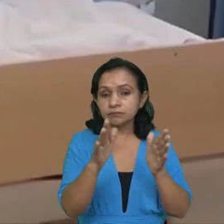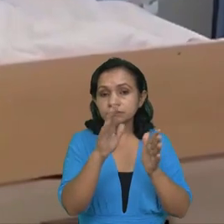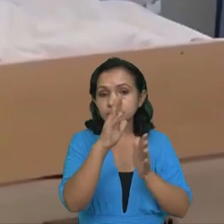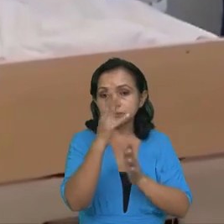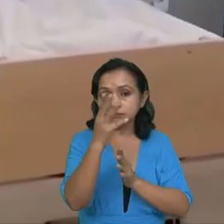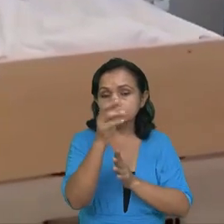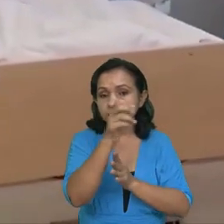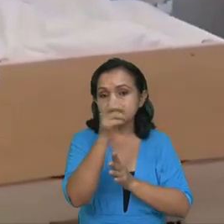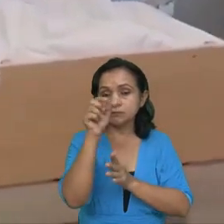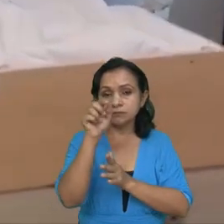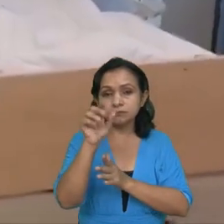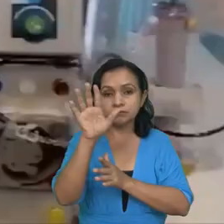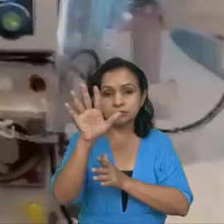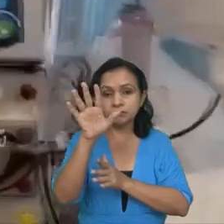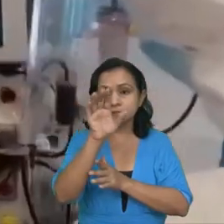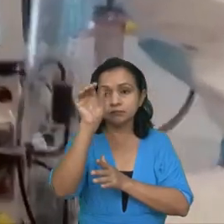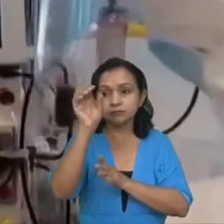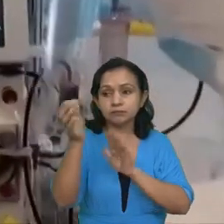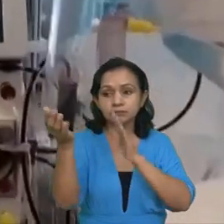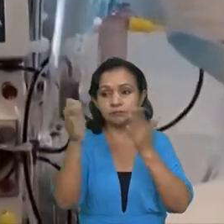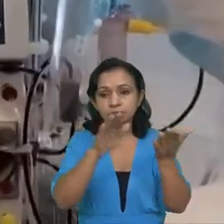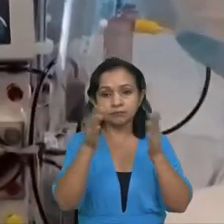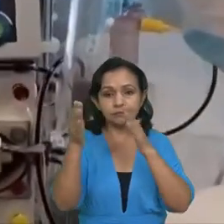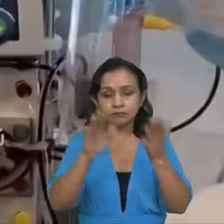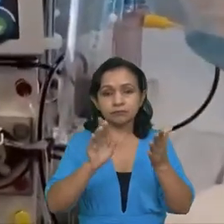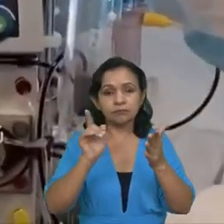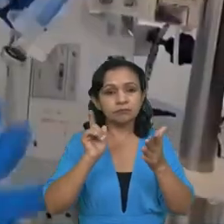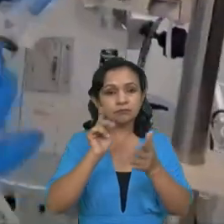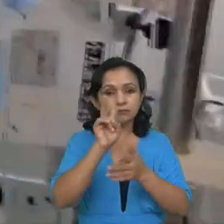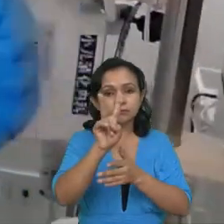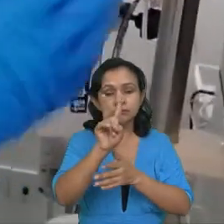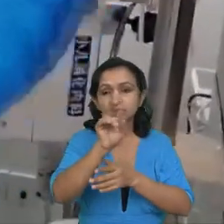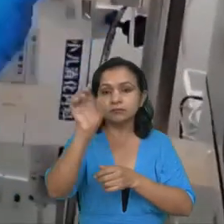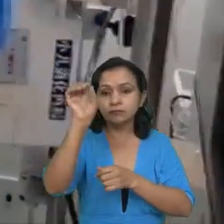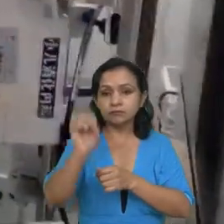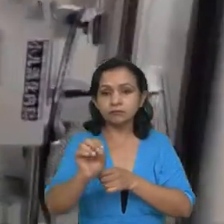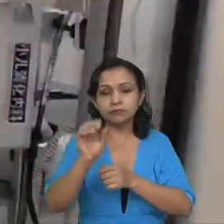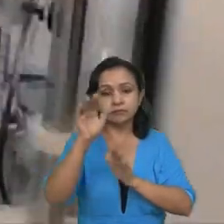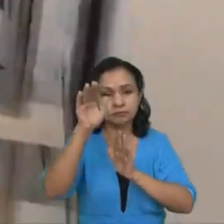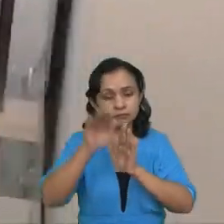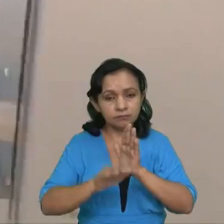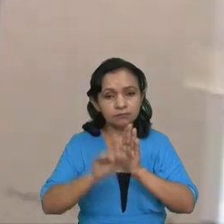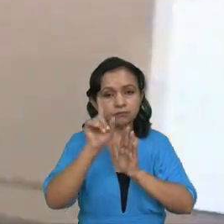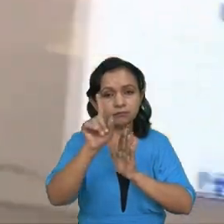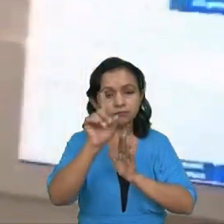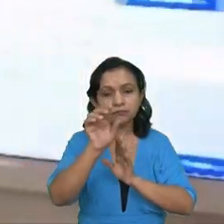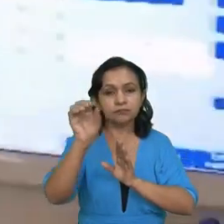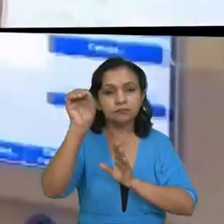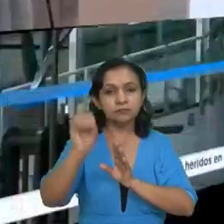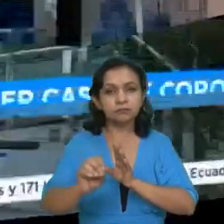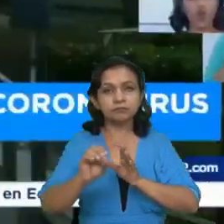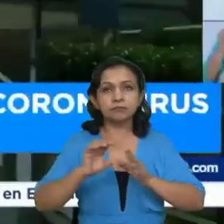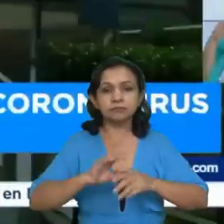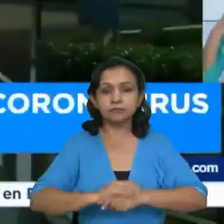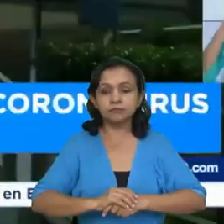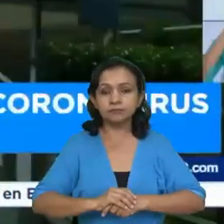96.5 por ciento de los casos era del 2% y ha bajado al 1 por ciento